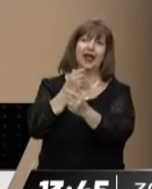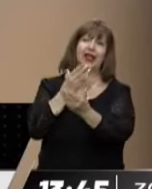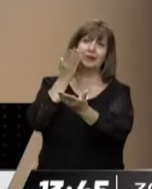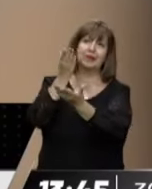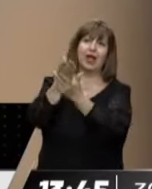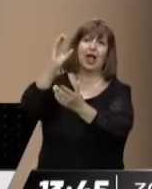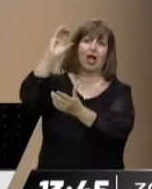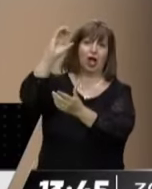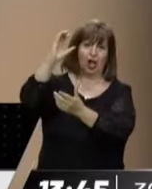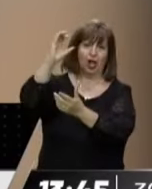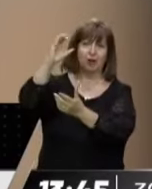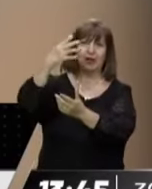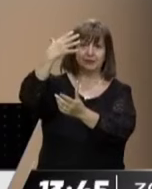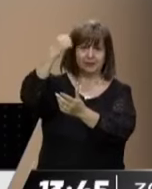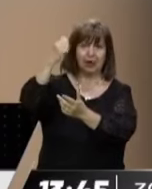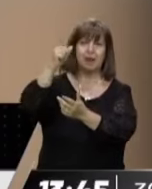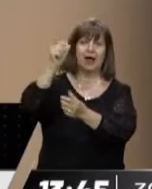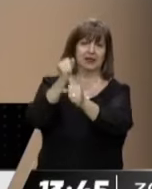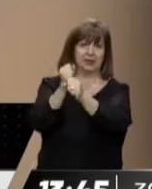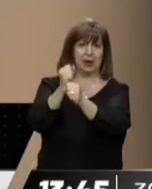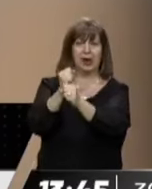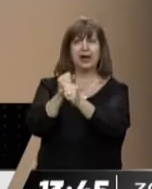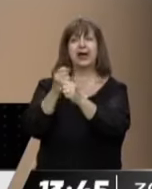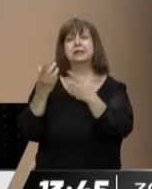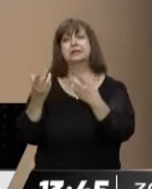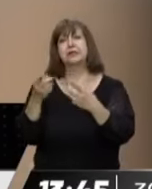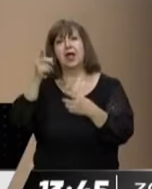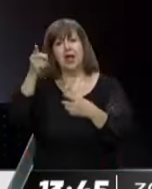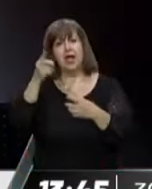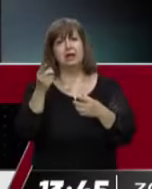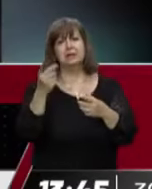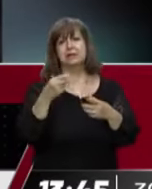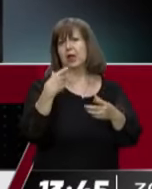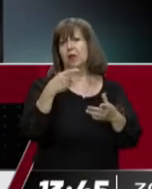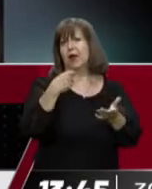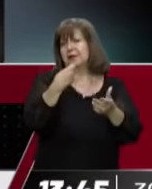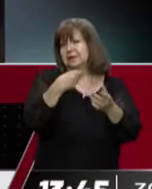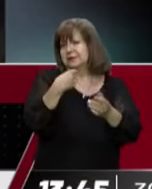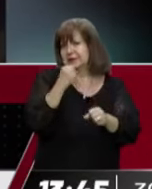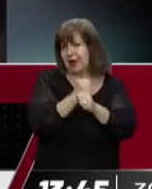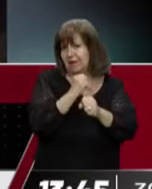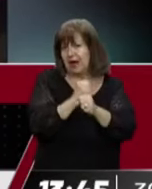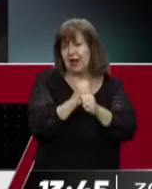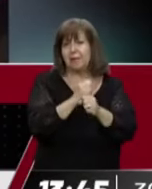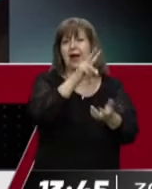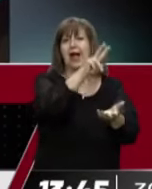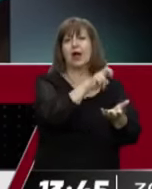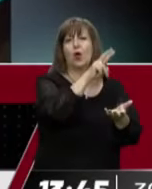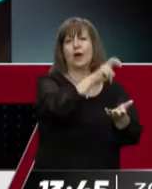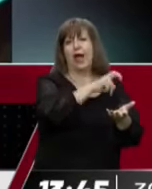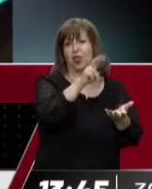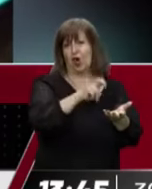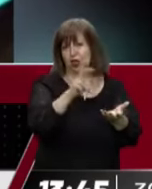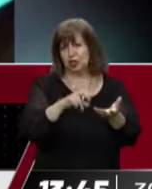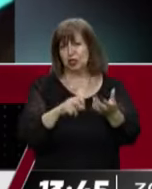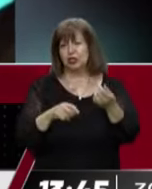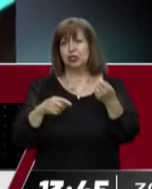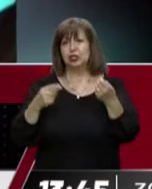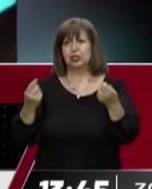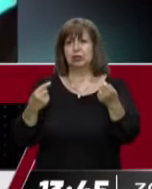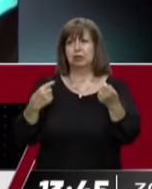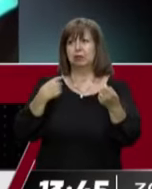quiere, pero no era del todo legal lo que hacían estos colombianos y cayó